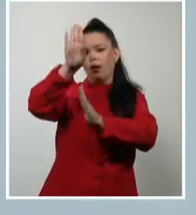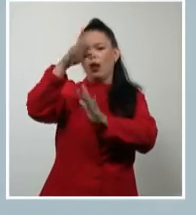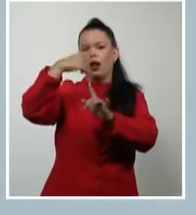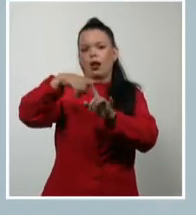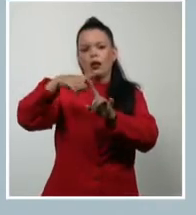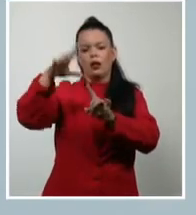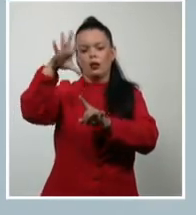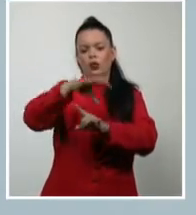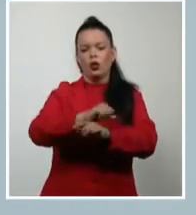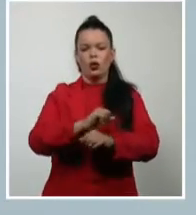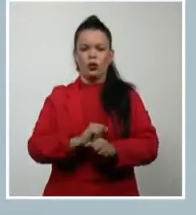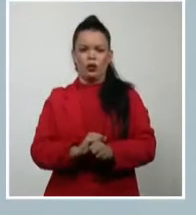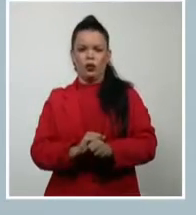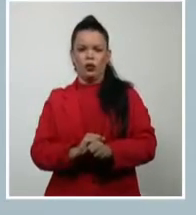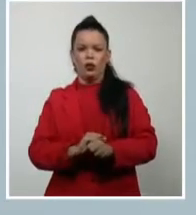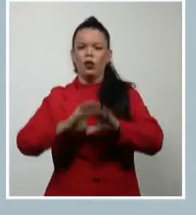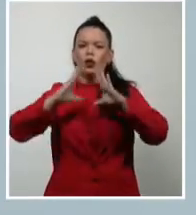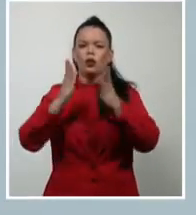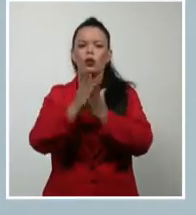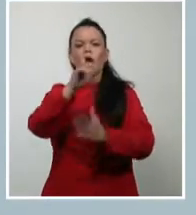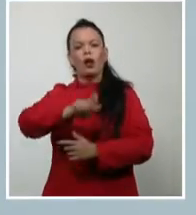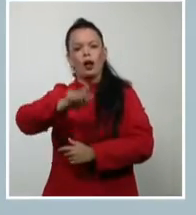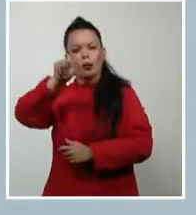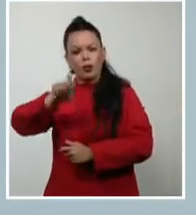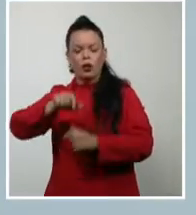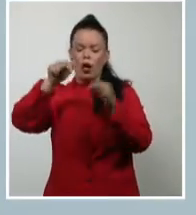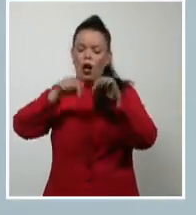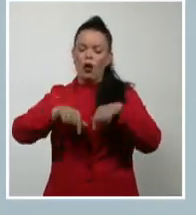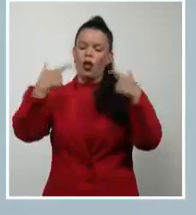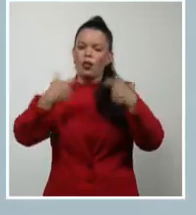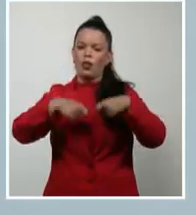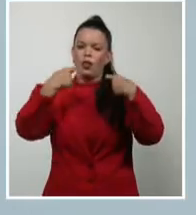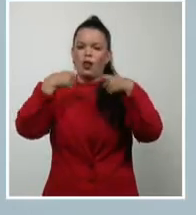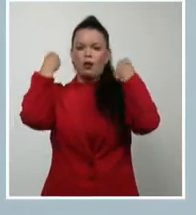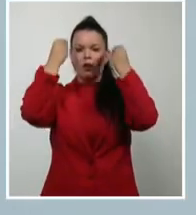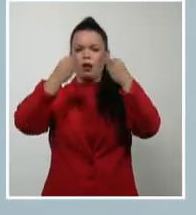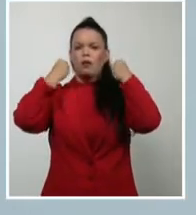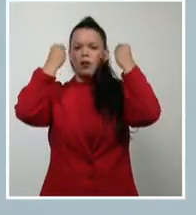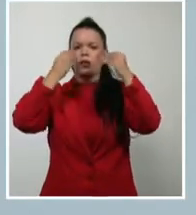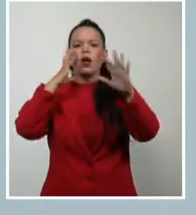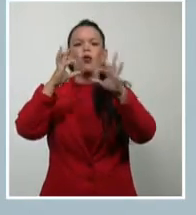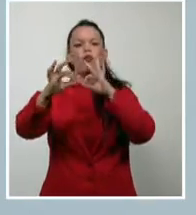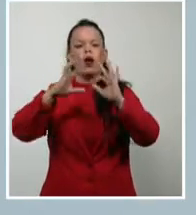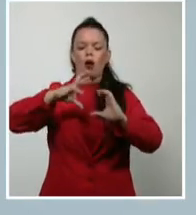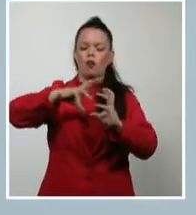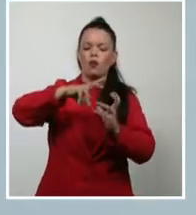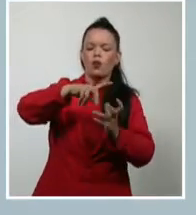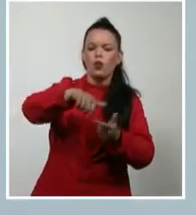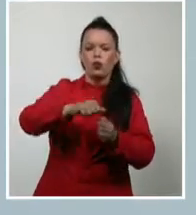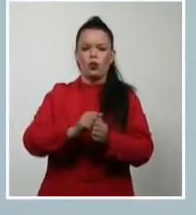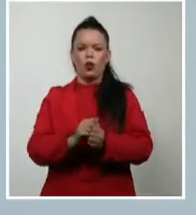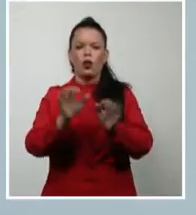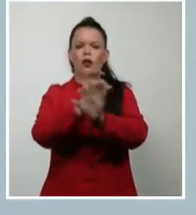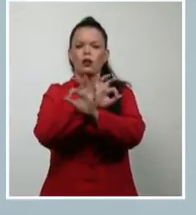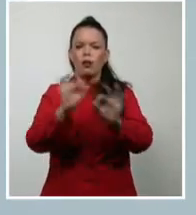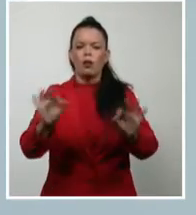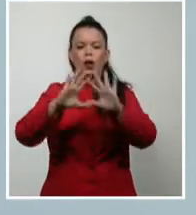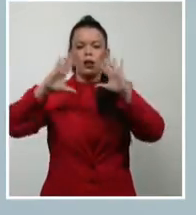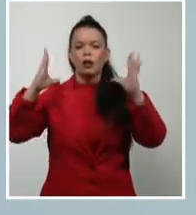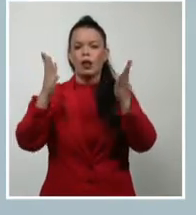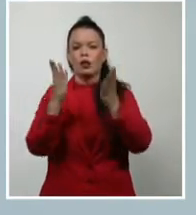que en tiempos de la pandemia continuar pensando en estos temas ambientales, en la calidad ambiental, en el cambio climático, pero por